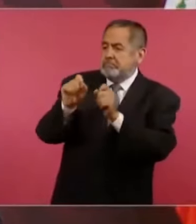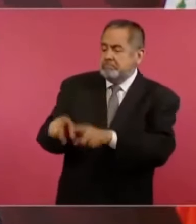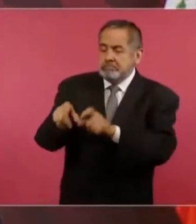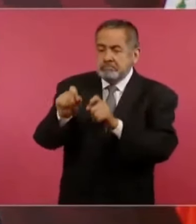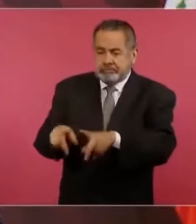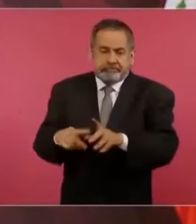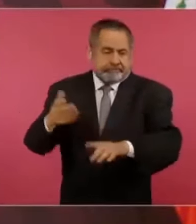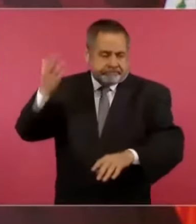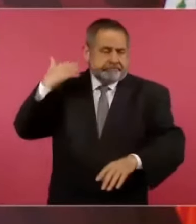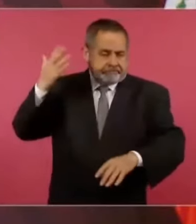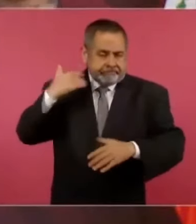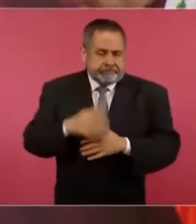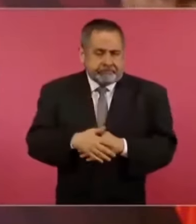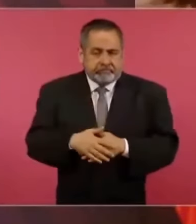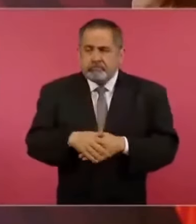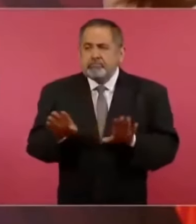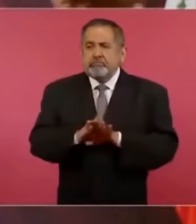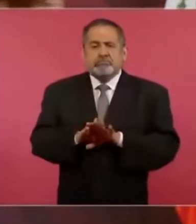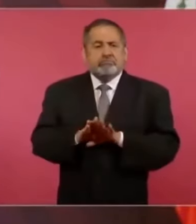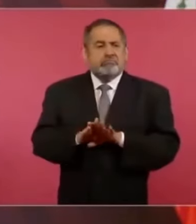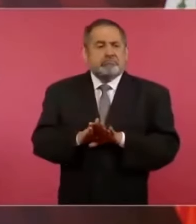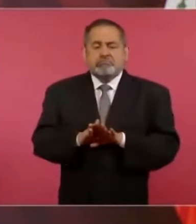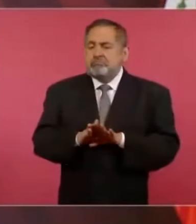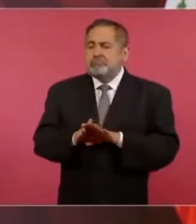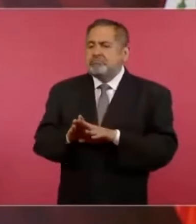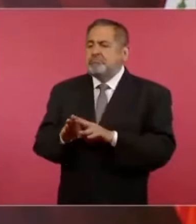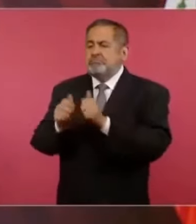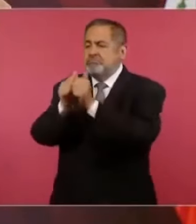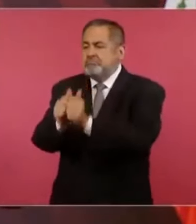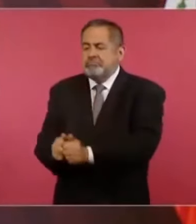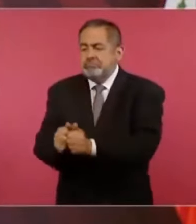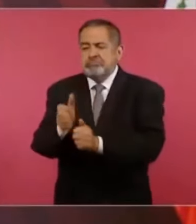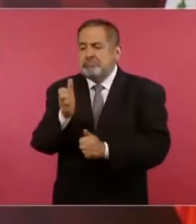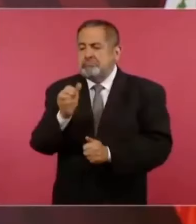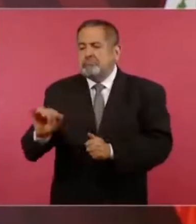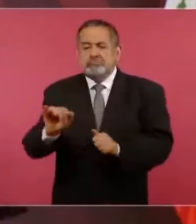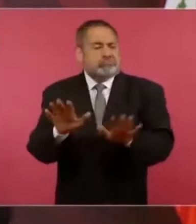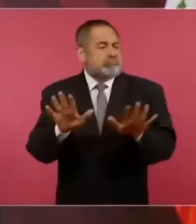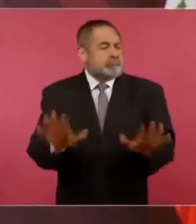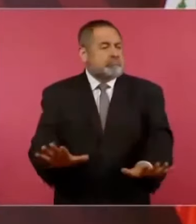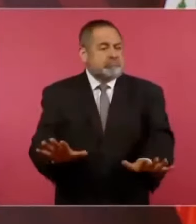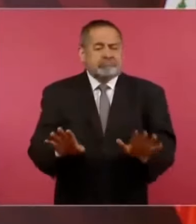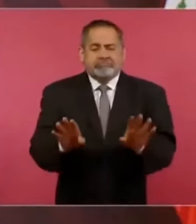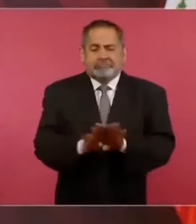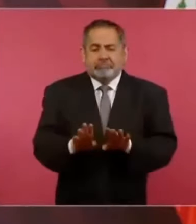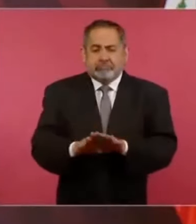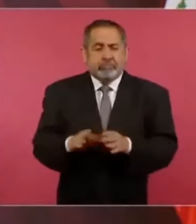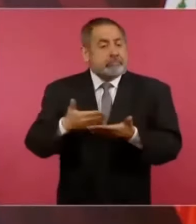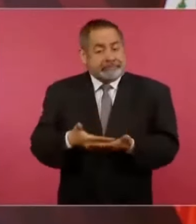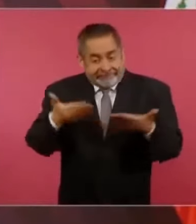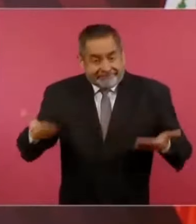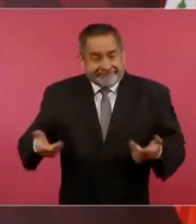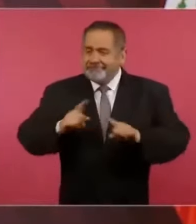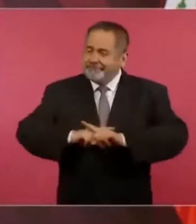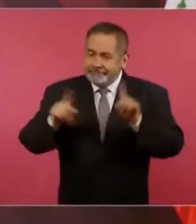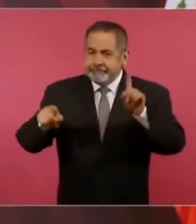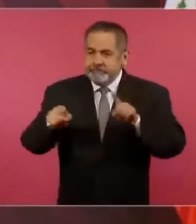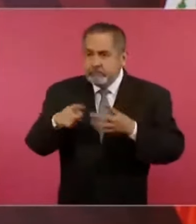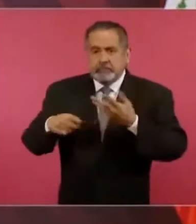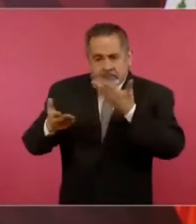social se paralizó el país no había movilidad social ahora es